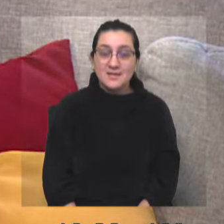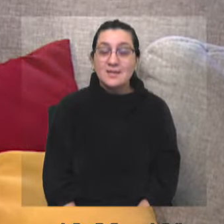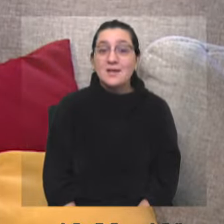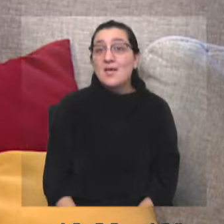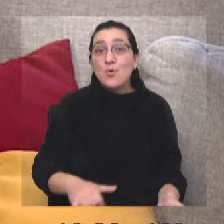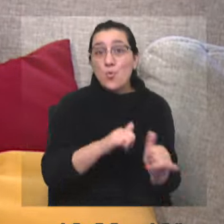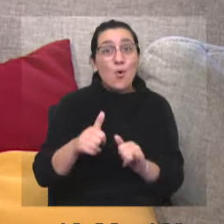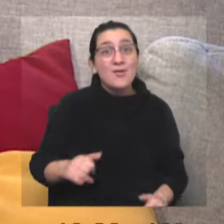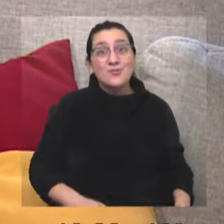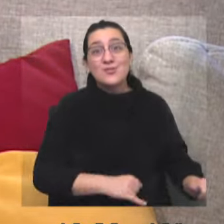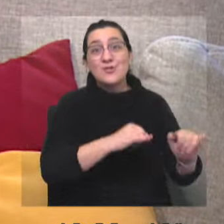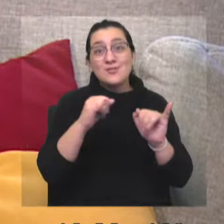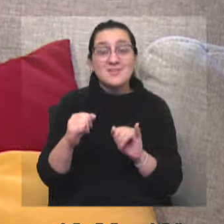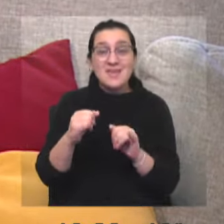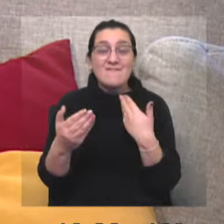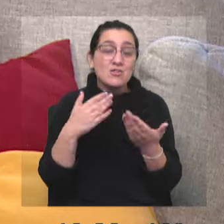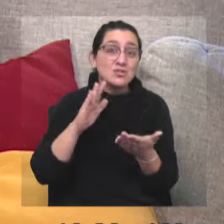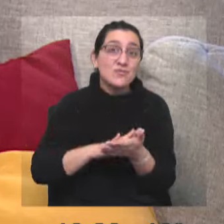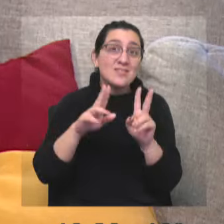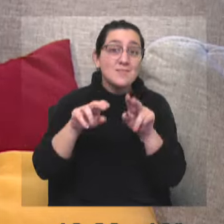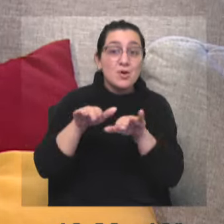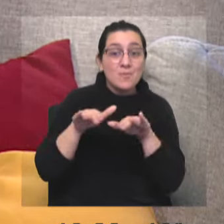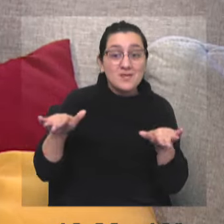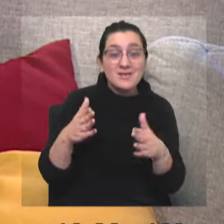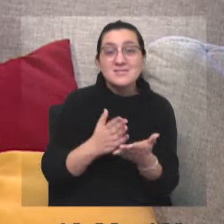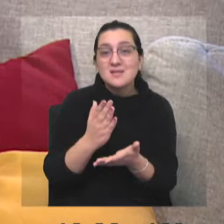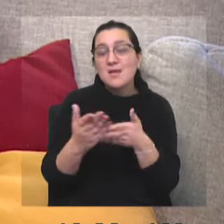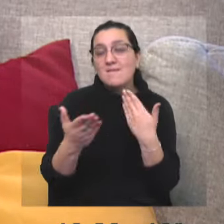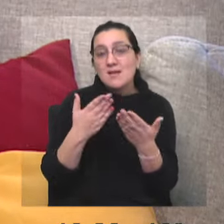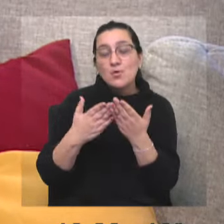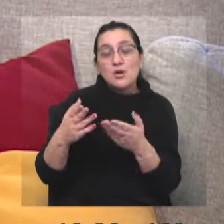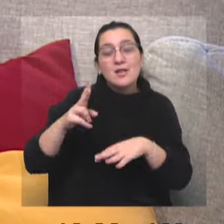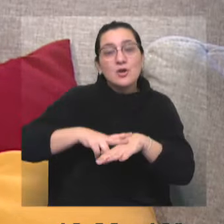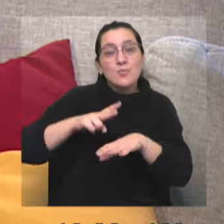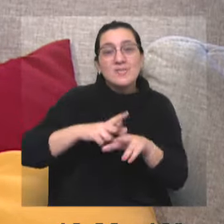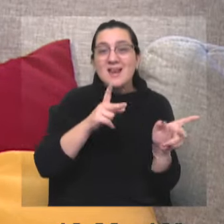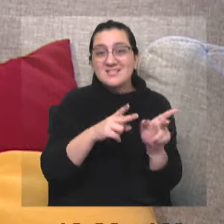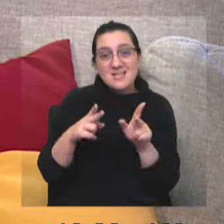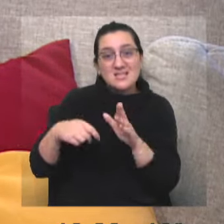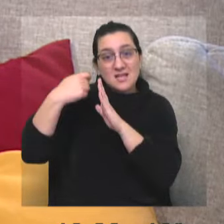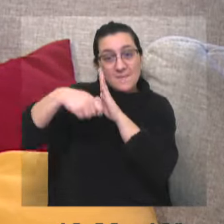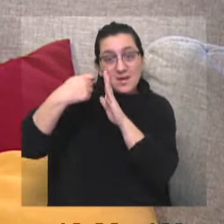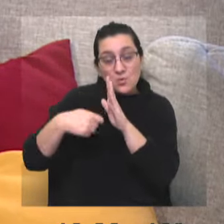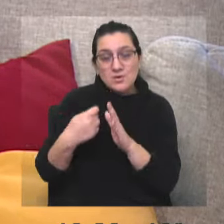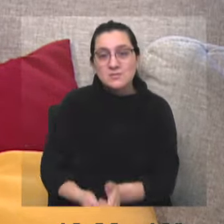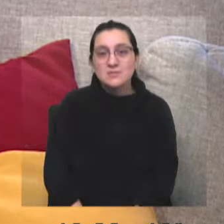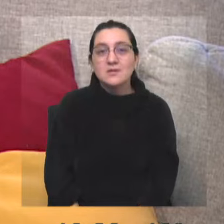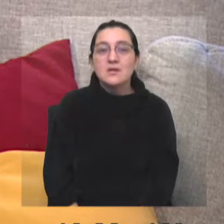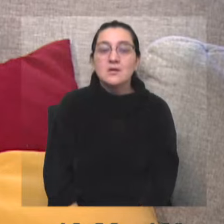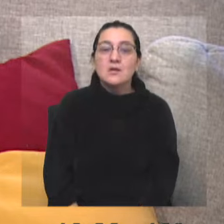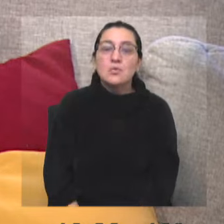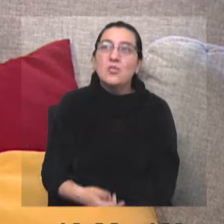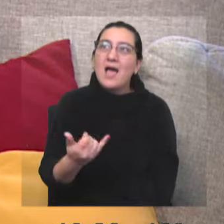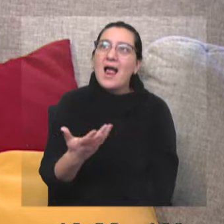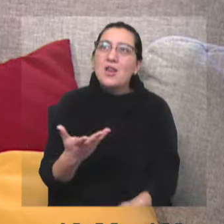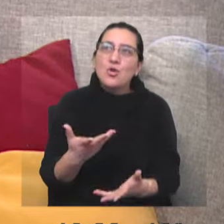durante todo el día con esta visión de la normalidad. Y siempre hablamos con el Cuervo Umpierres, en otra de nuestras grandes columnas, el Fuera de Serie, de cuando algo